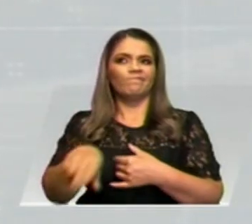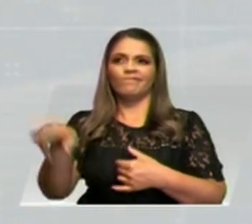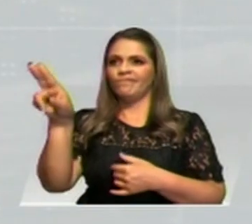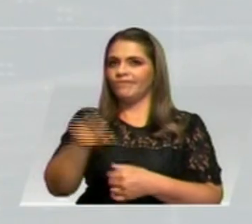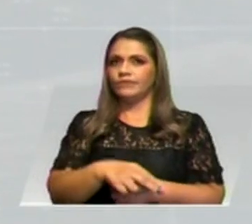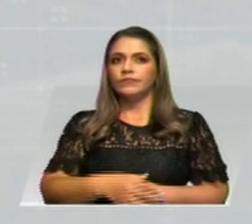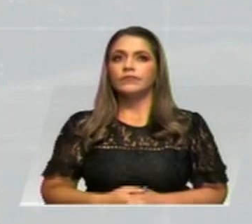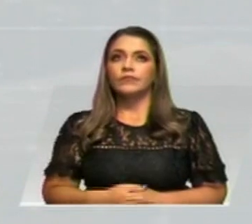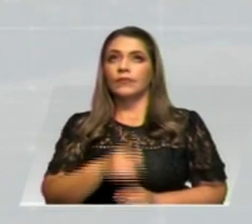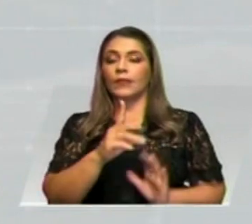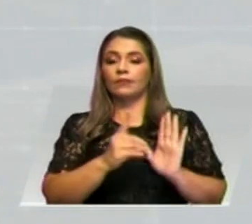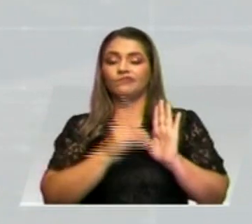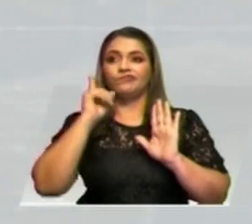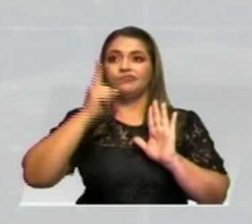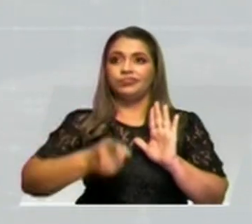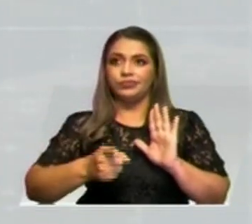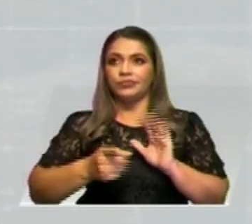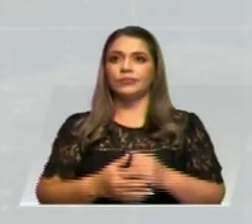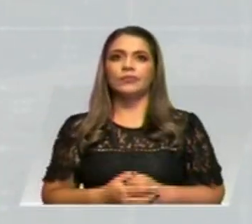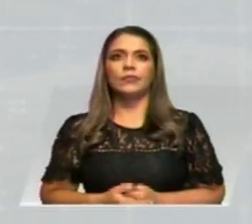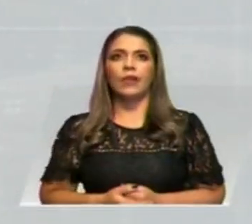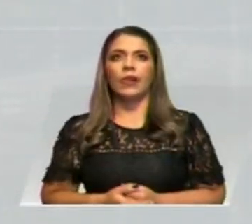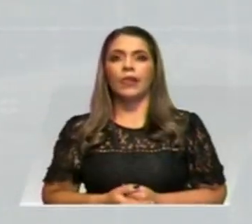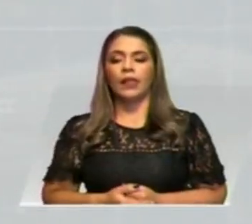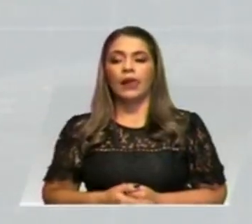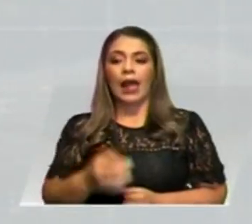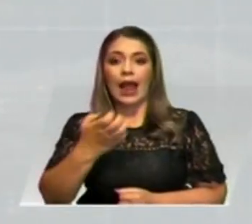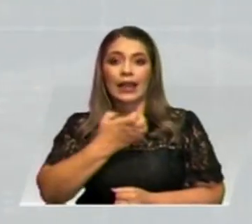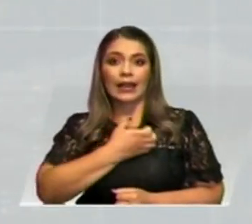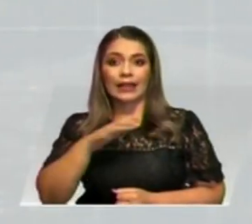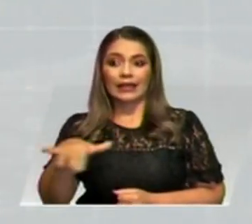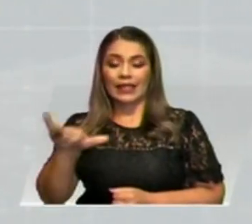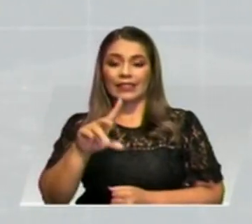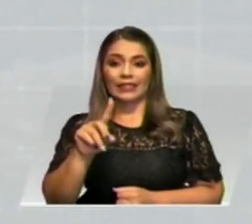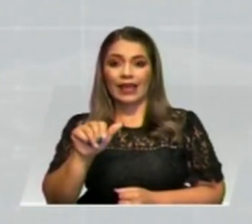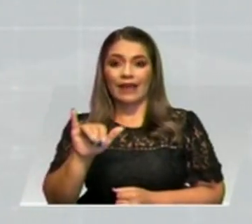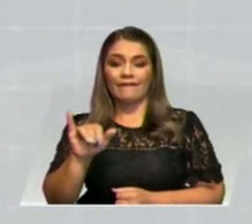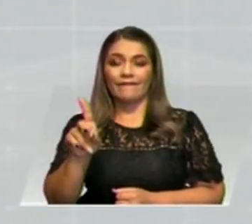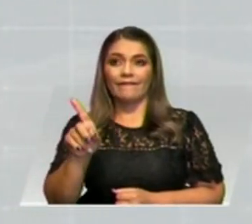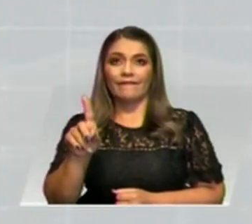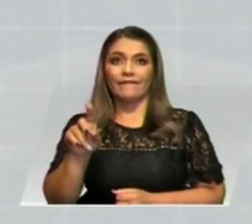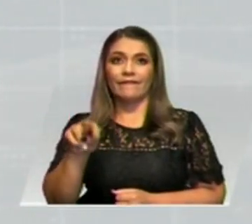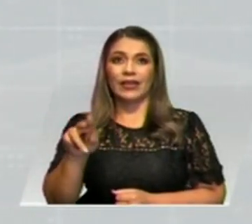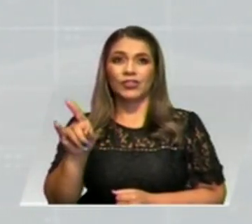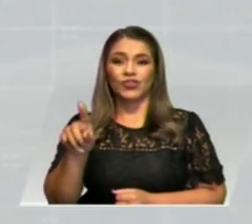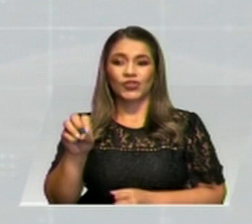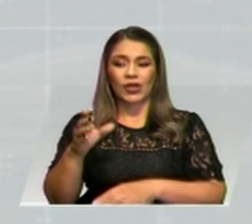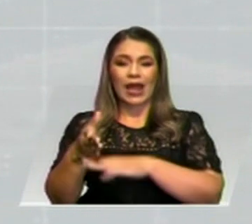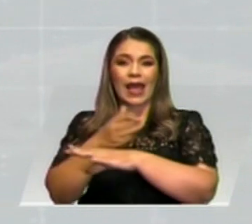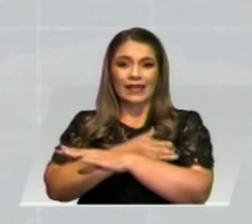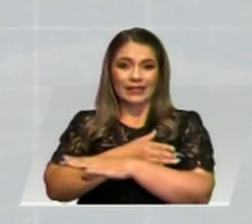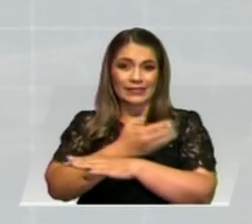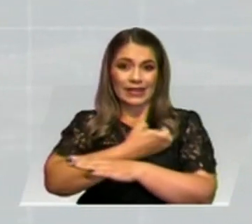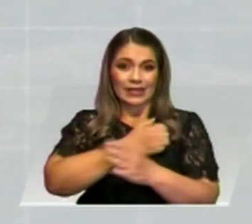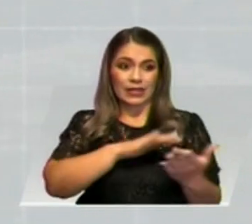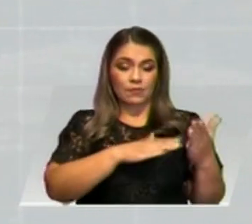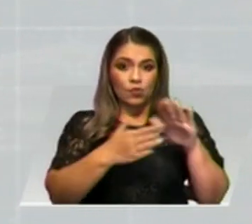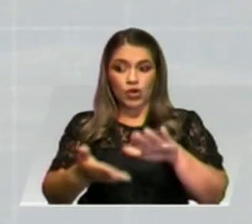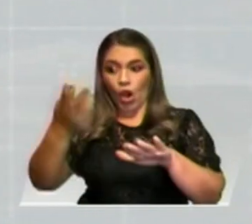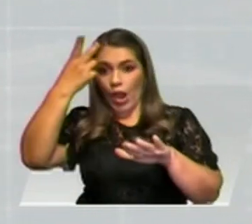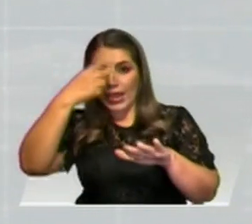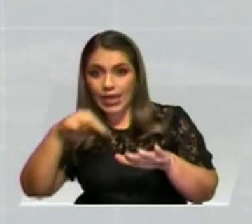administrativo decreta la medida cautelar sobre la elección del alcalde Dawinson Gómez Tamayo, hijo del alcalde fallecido Miguel Gómez, lo